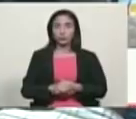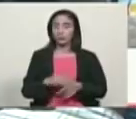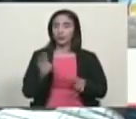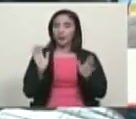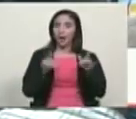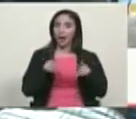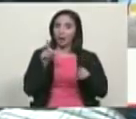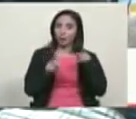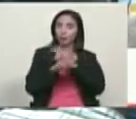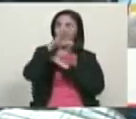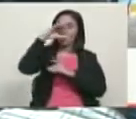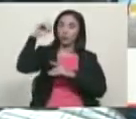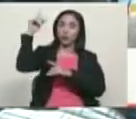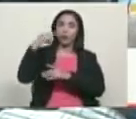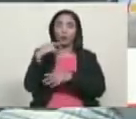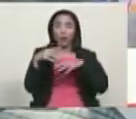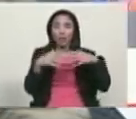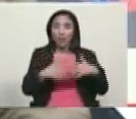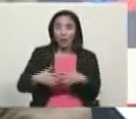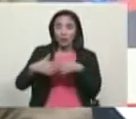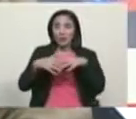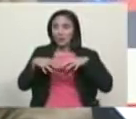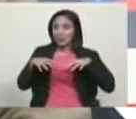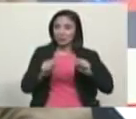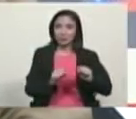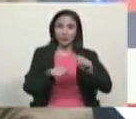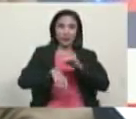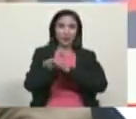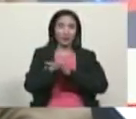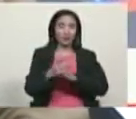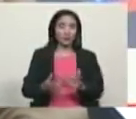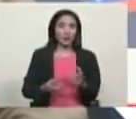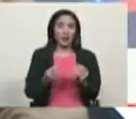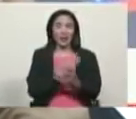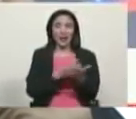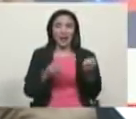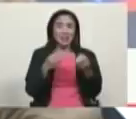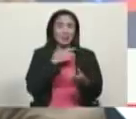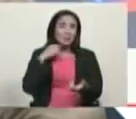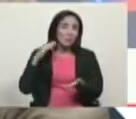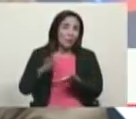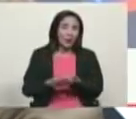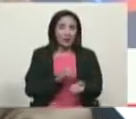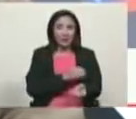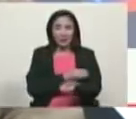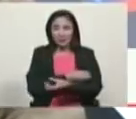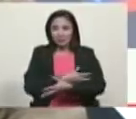día las tropas gringas entraran a Venezuela y hubiera un derramamiento de sangre,